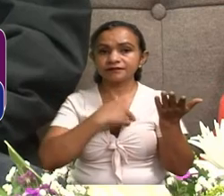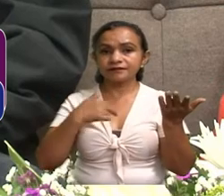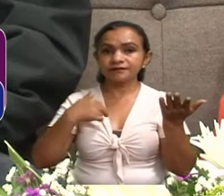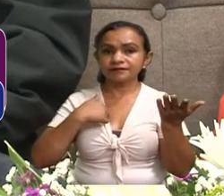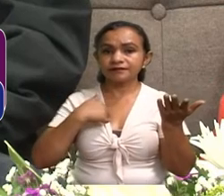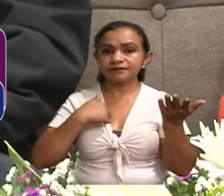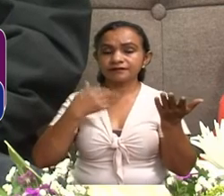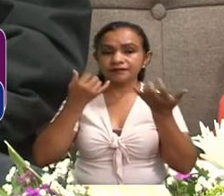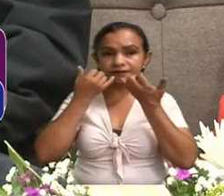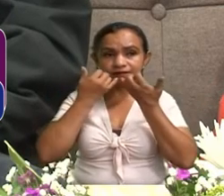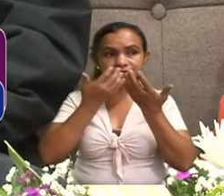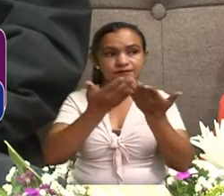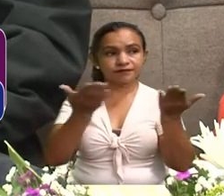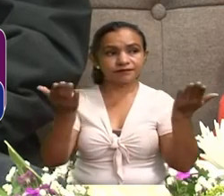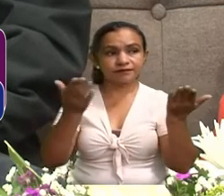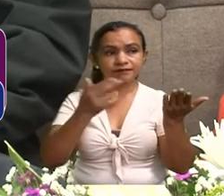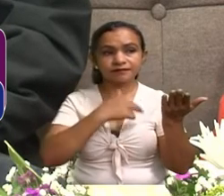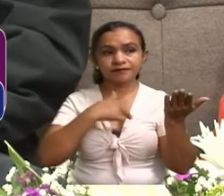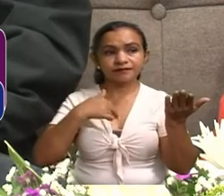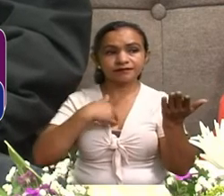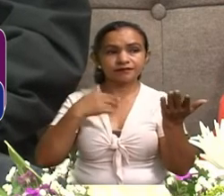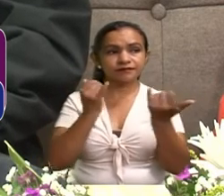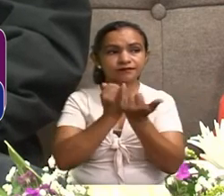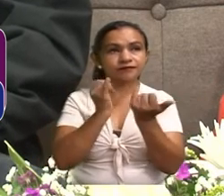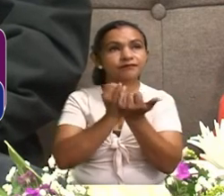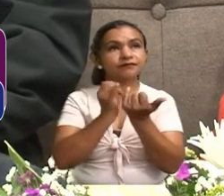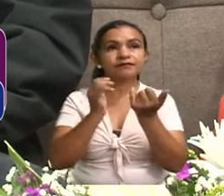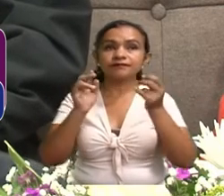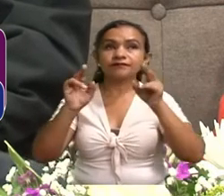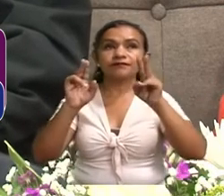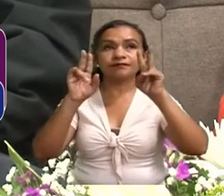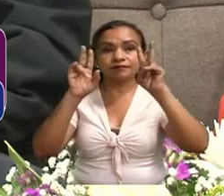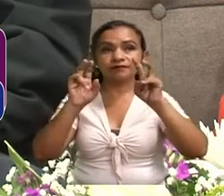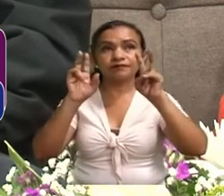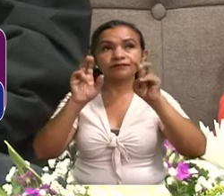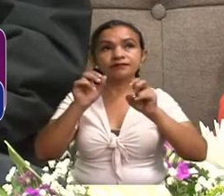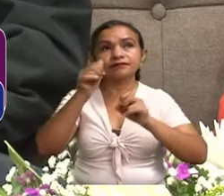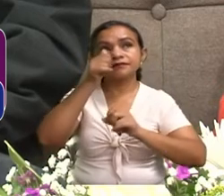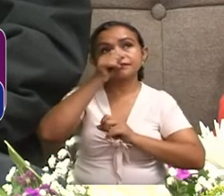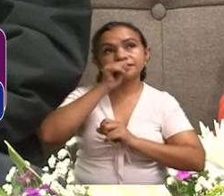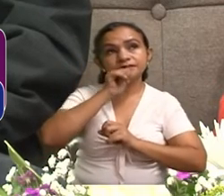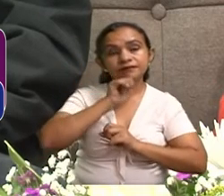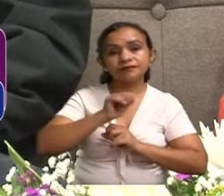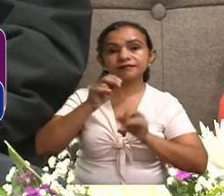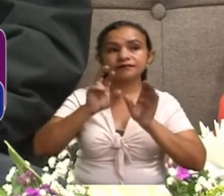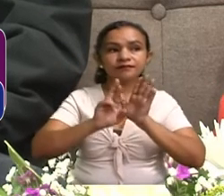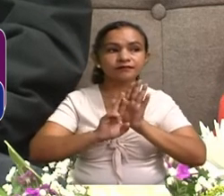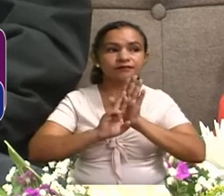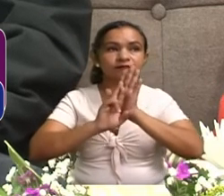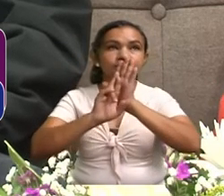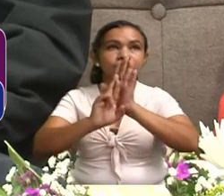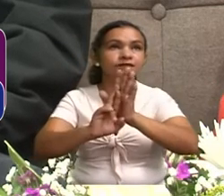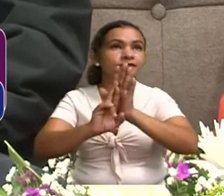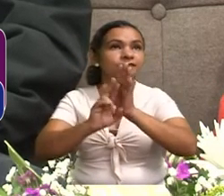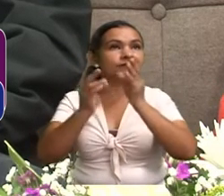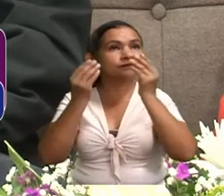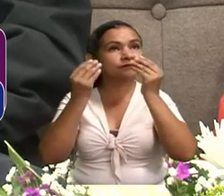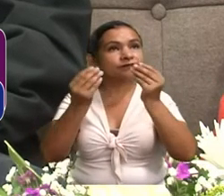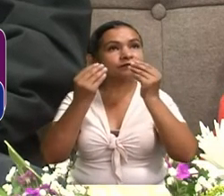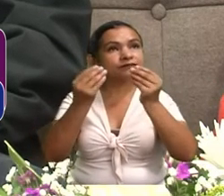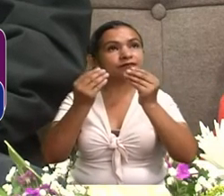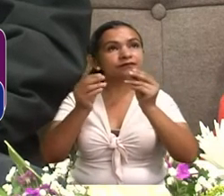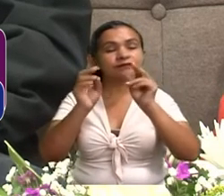para divulgarlo y ver qué es lo que estamos haciendo, sino el tema del agua y saneamiento, que representa mucho